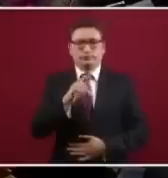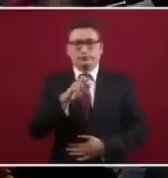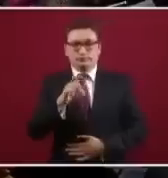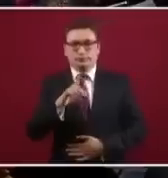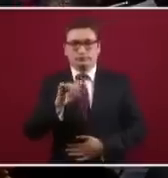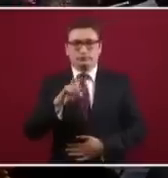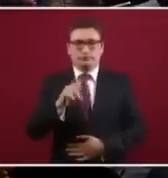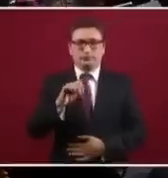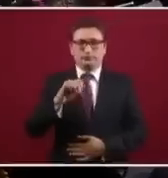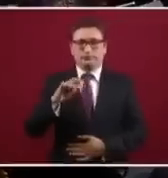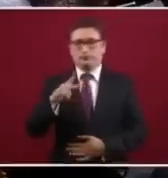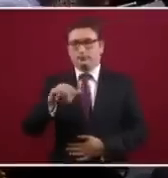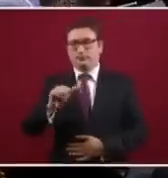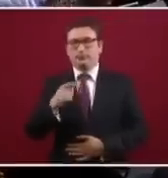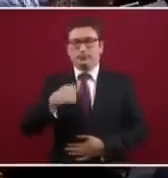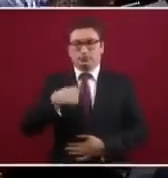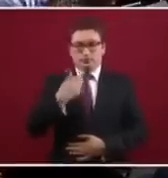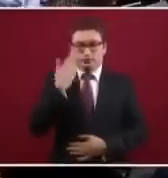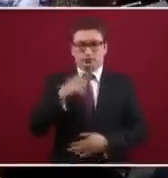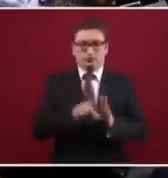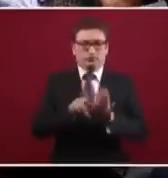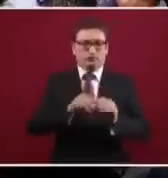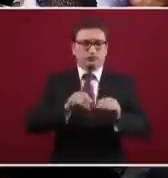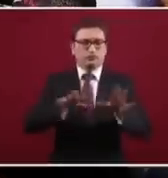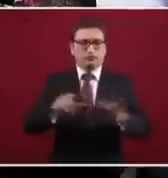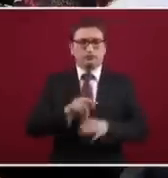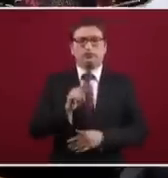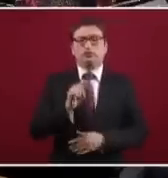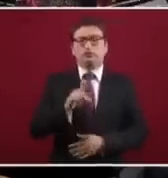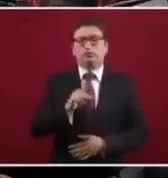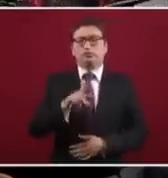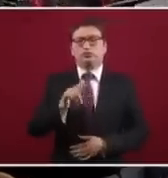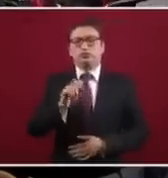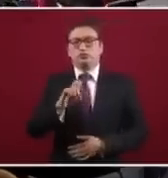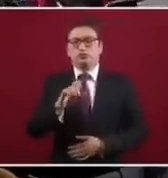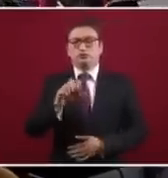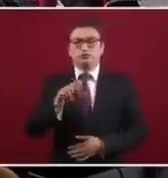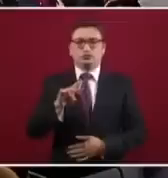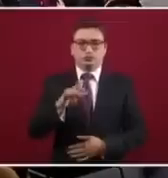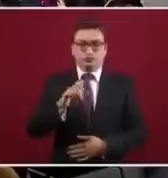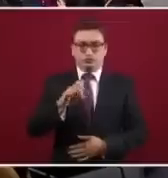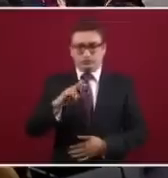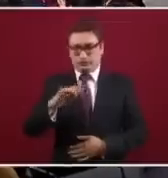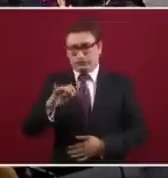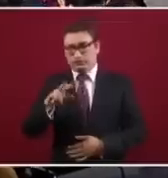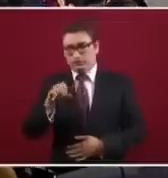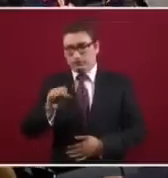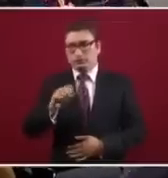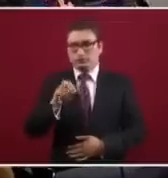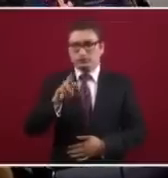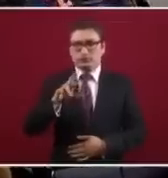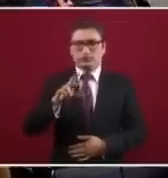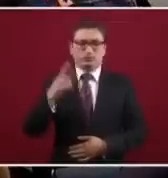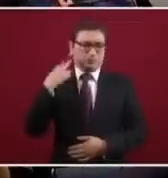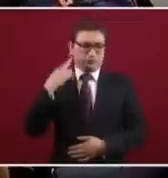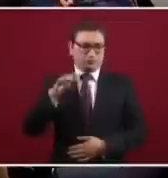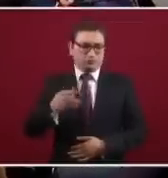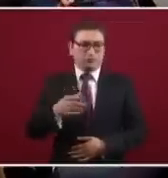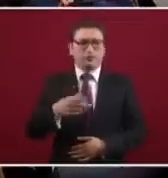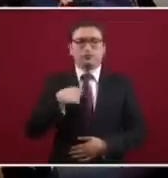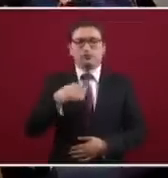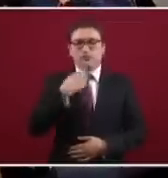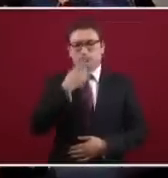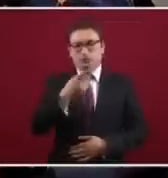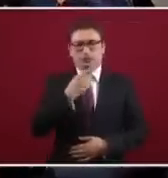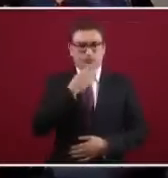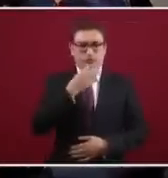Tlatempa, vengo del medio de comunicación Puntos Suspensivos Radio. Y antes que todo, pues deseo